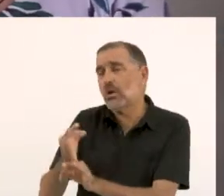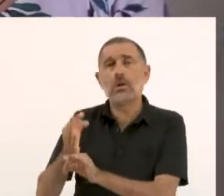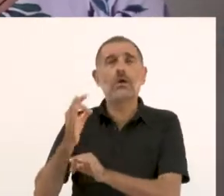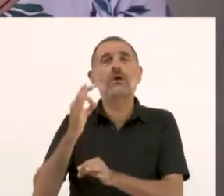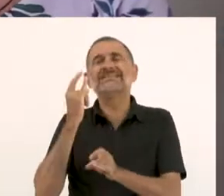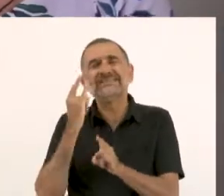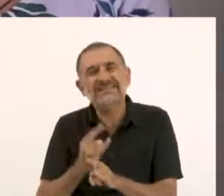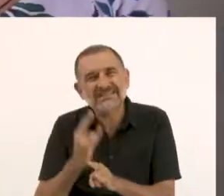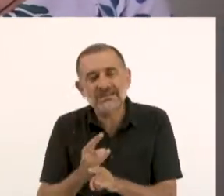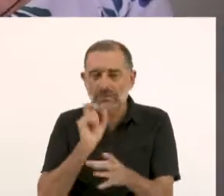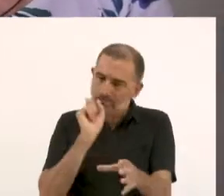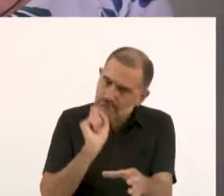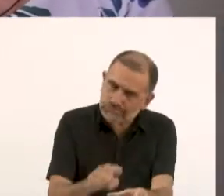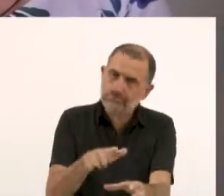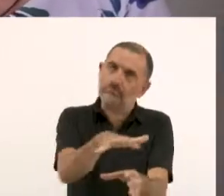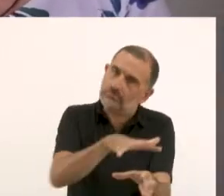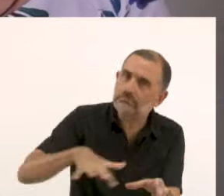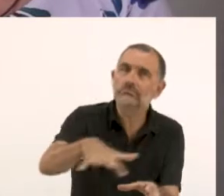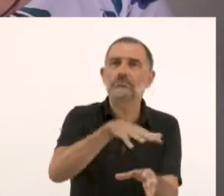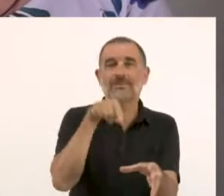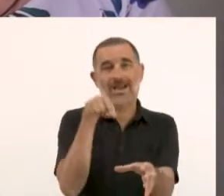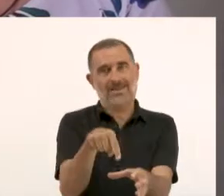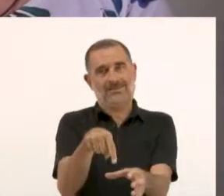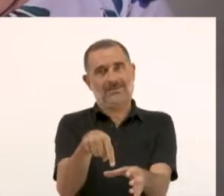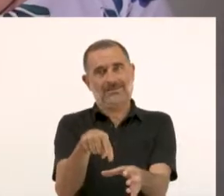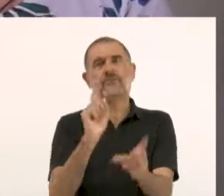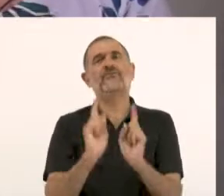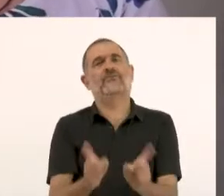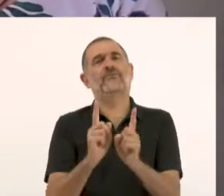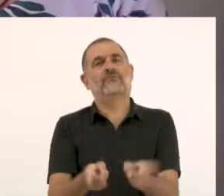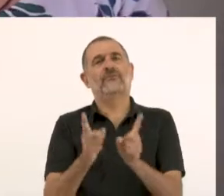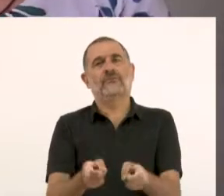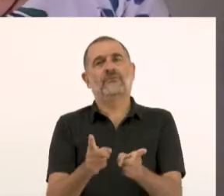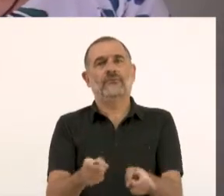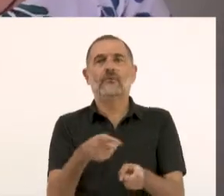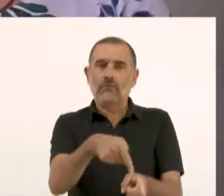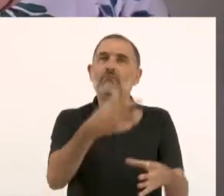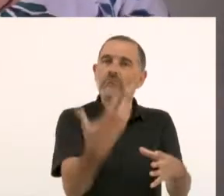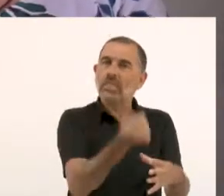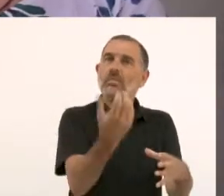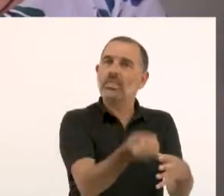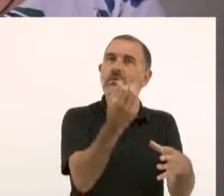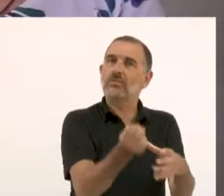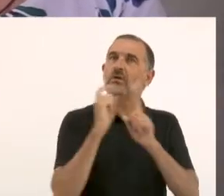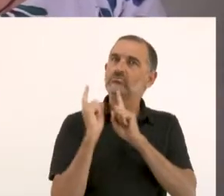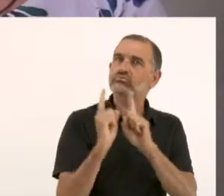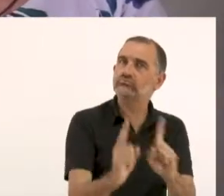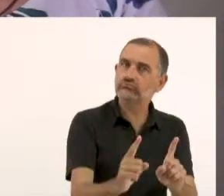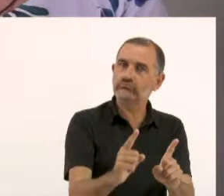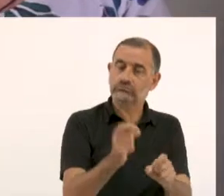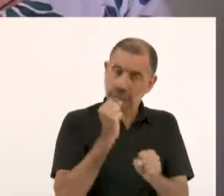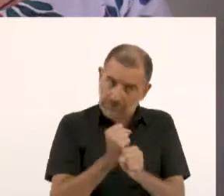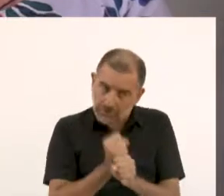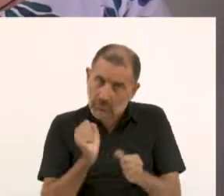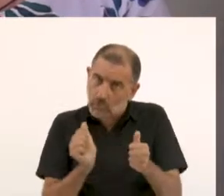estos hallazgos son más frecuentes en el interior de la provincia. Entonces, trabajar con ellos, encontrar,